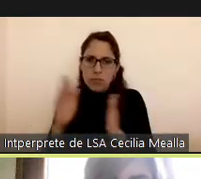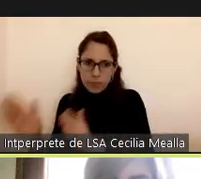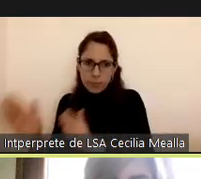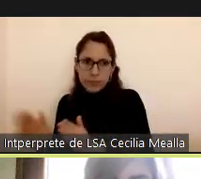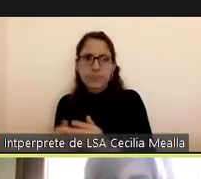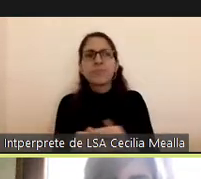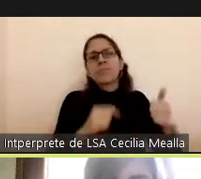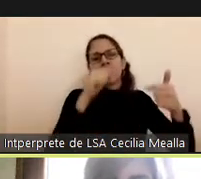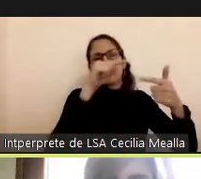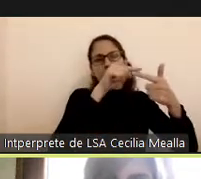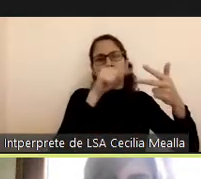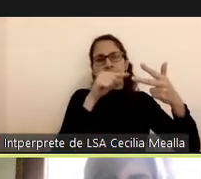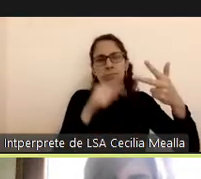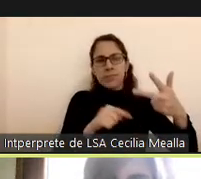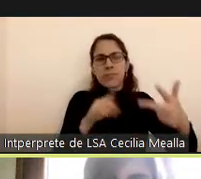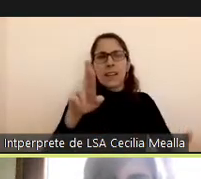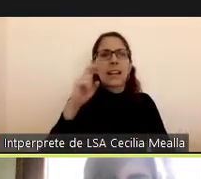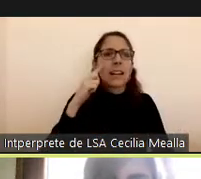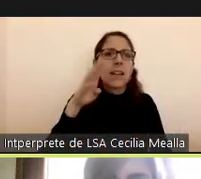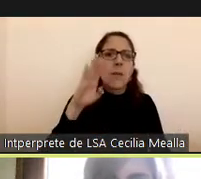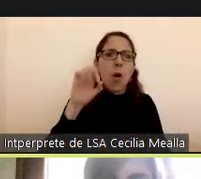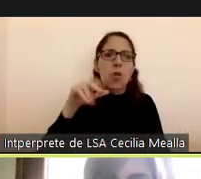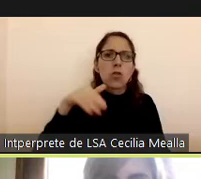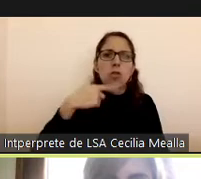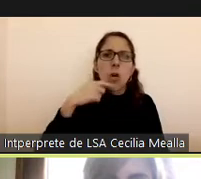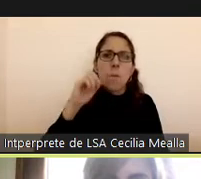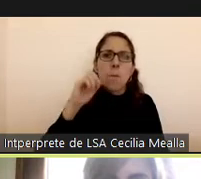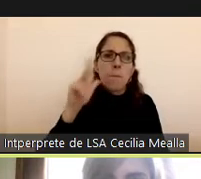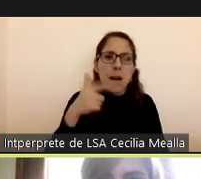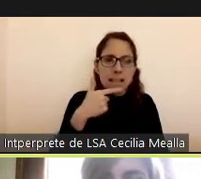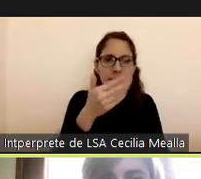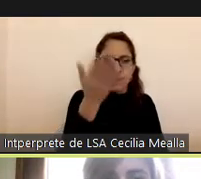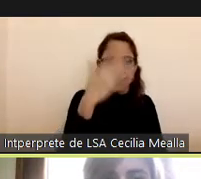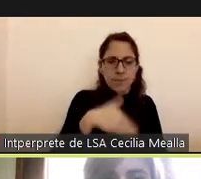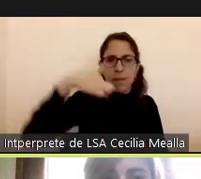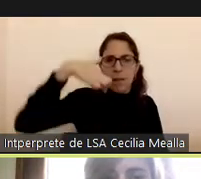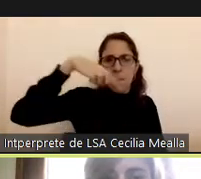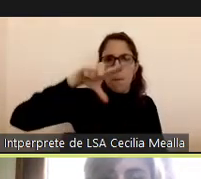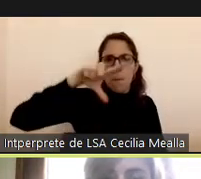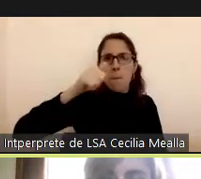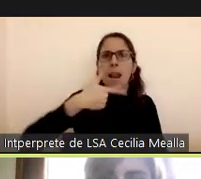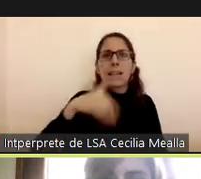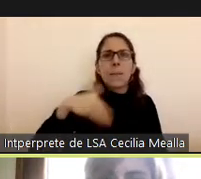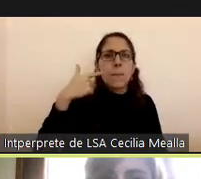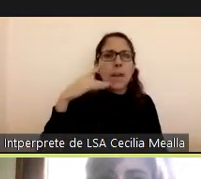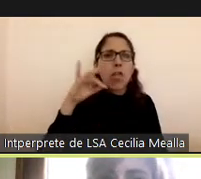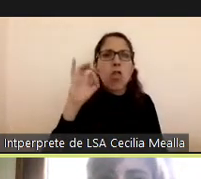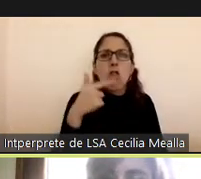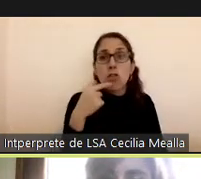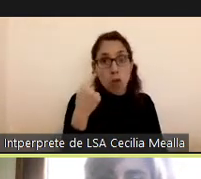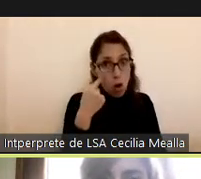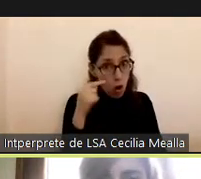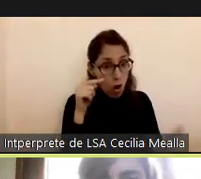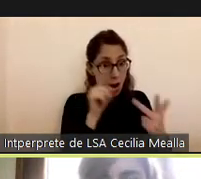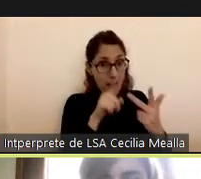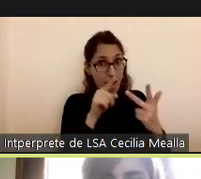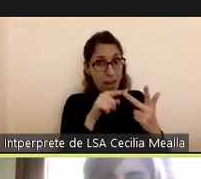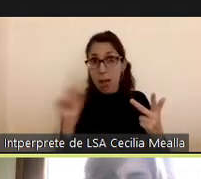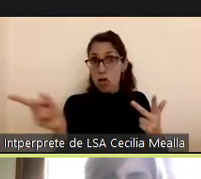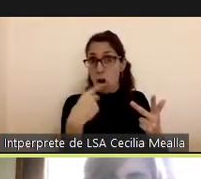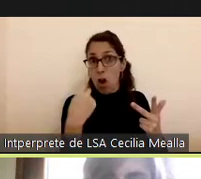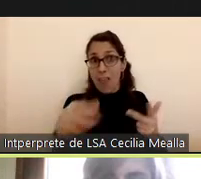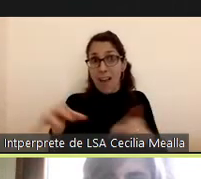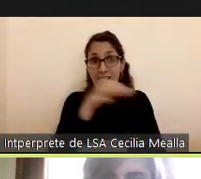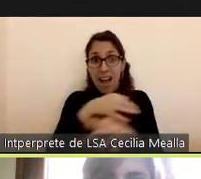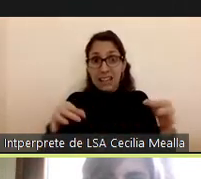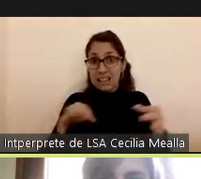Luego tienen los ribosomas, plásmidos. Los plásmidos, no todas las bacterias tienen plásmidos, en estructuras que pueden estar